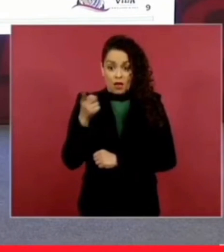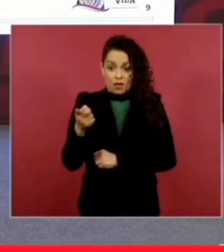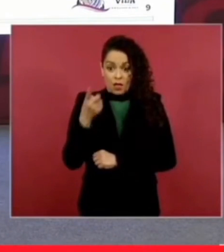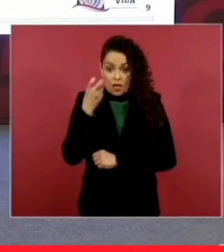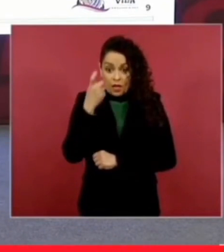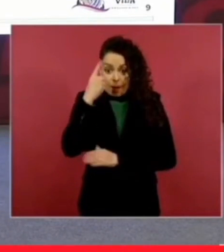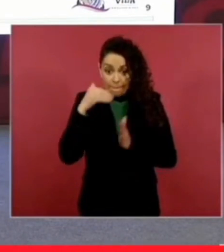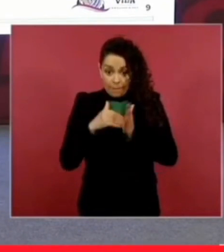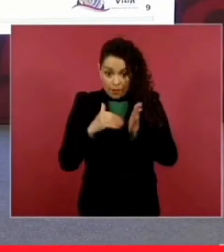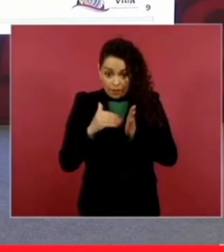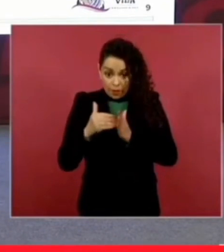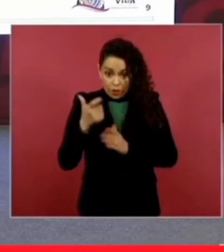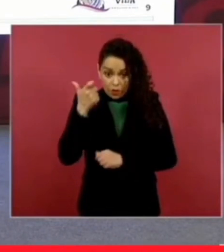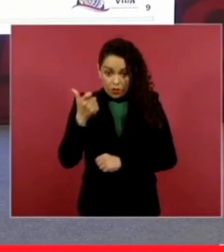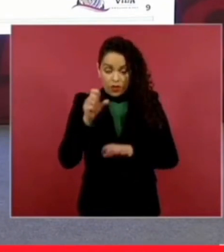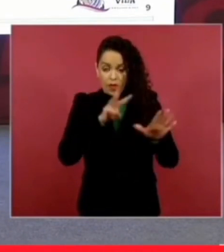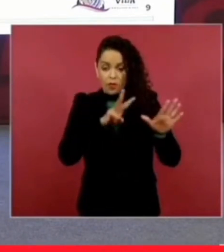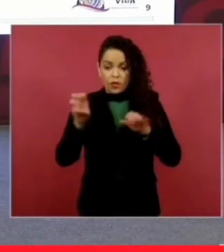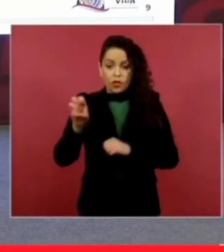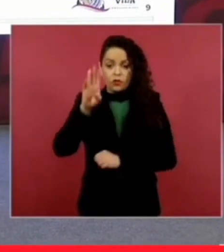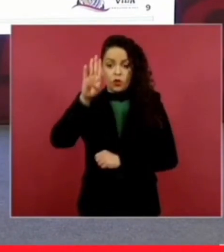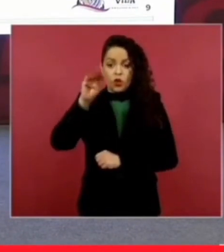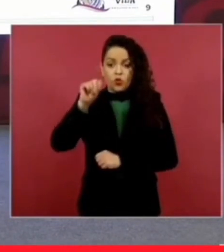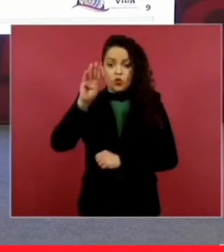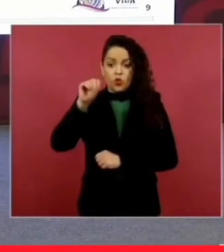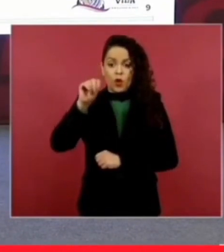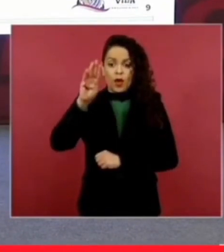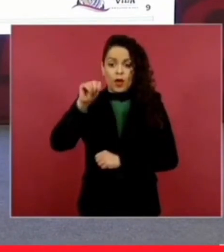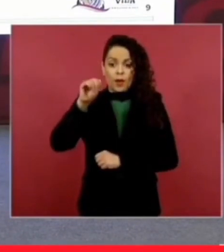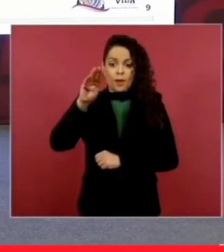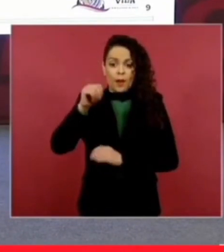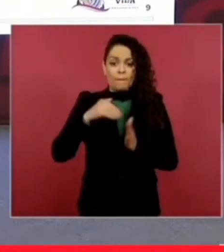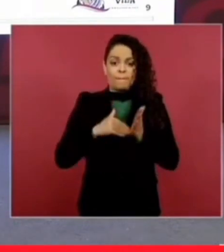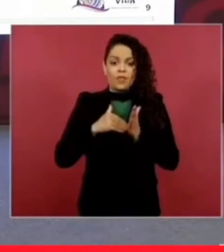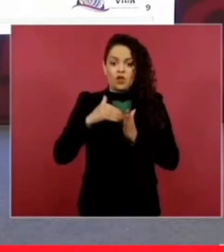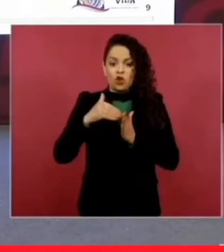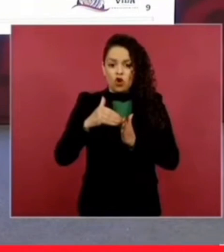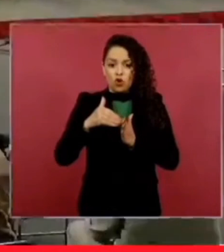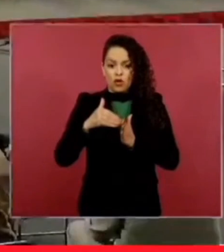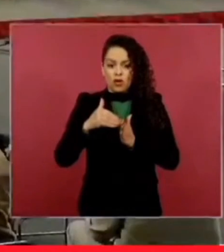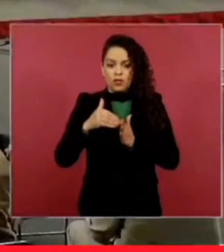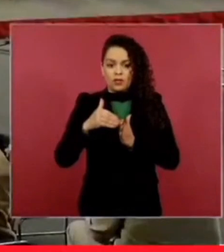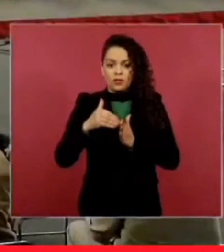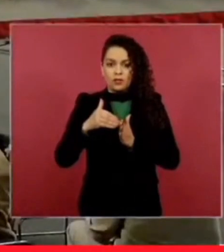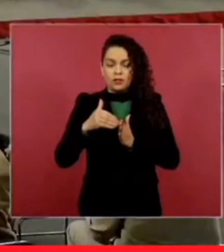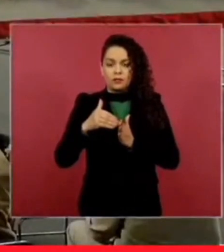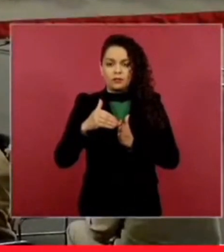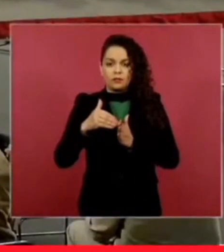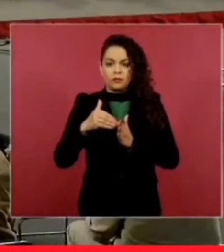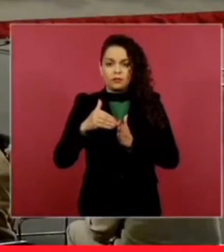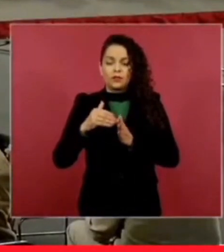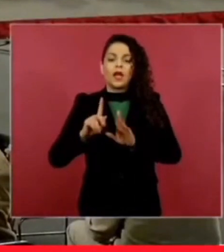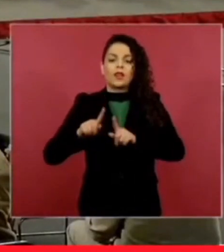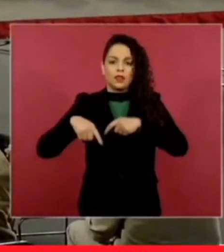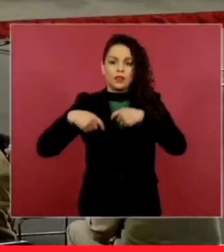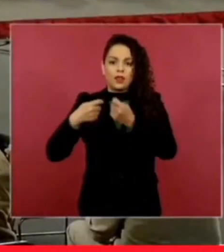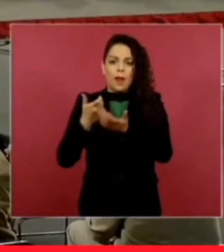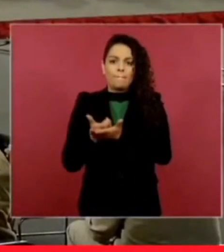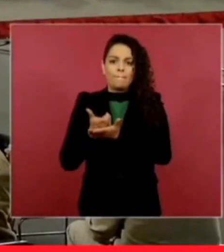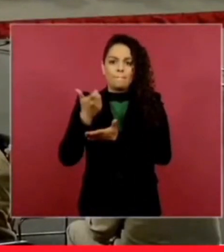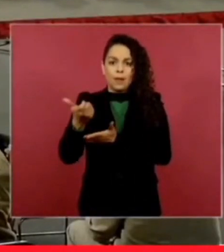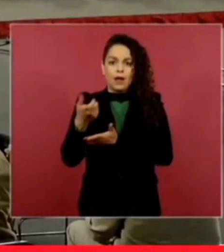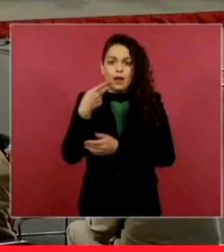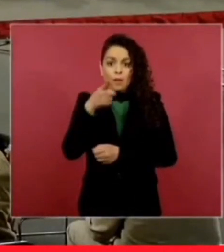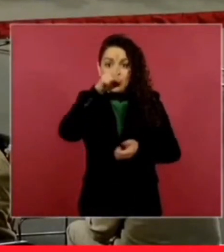hubo 309 millones de pesos que fueron pagados fuera de ese fideicomiso, pero sí los aprobó